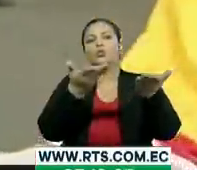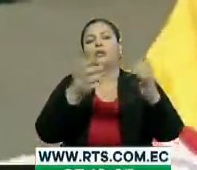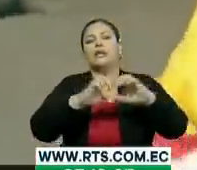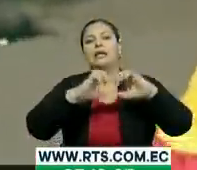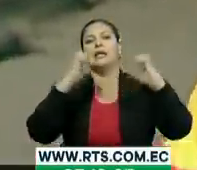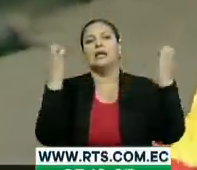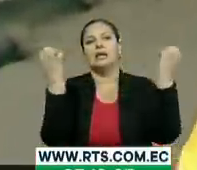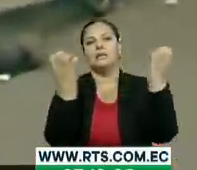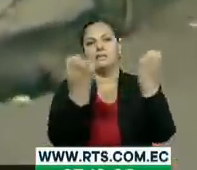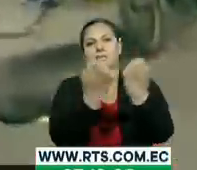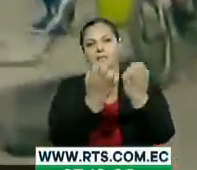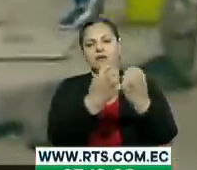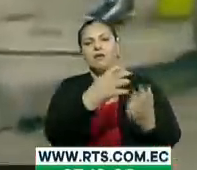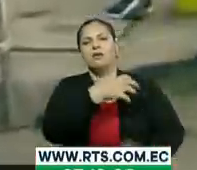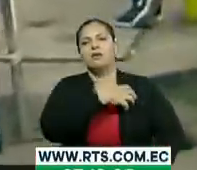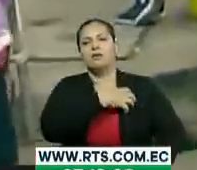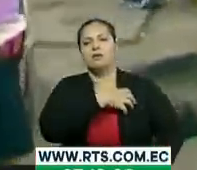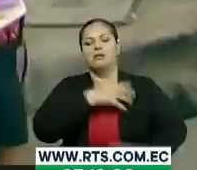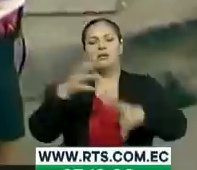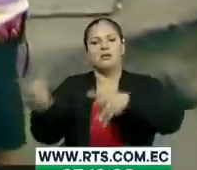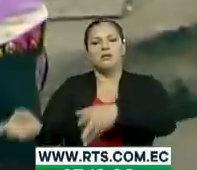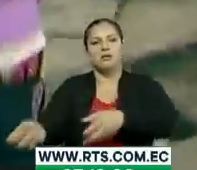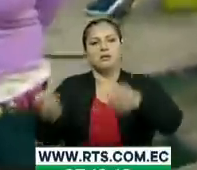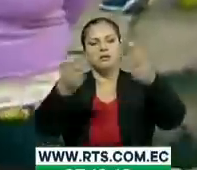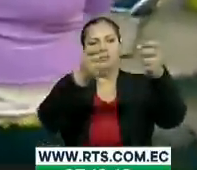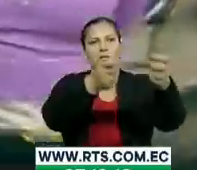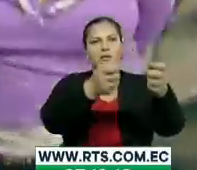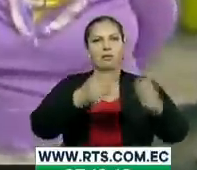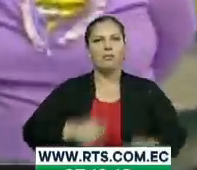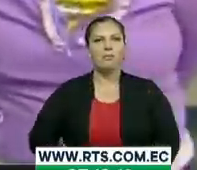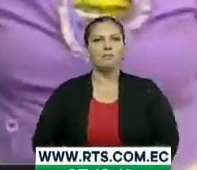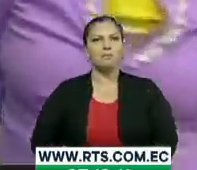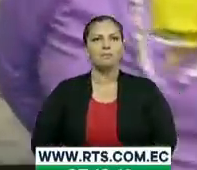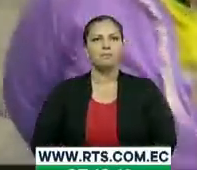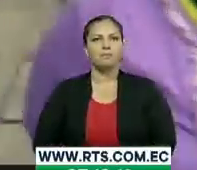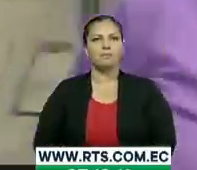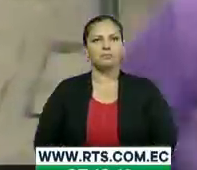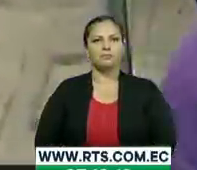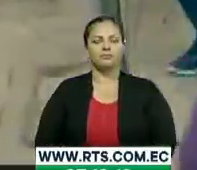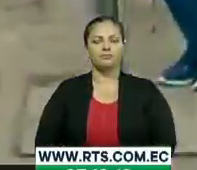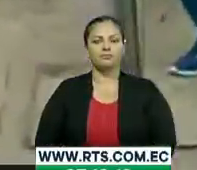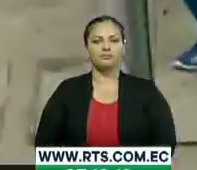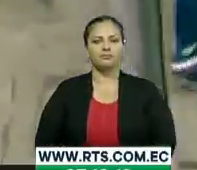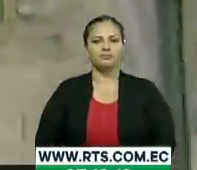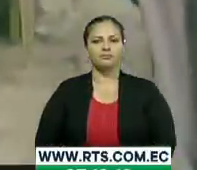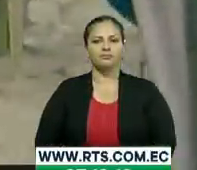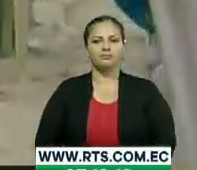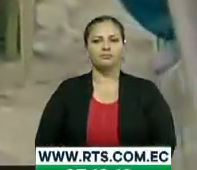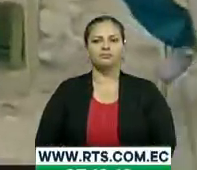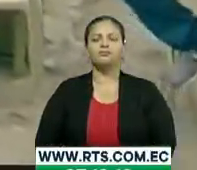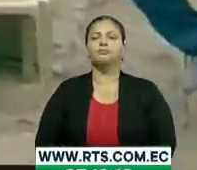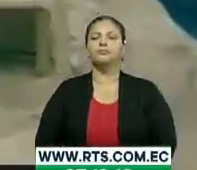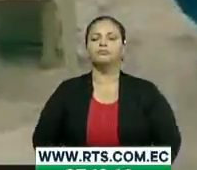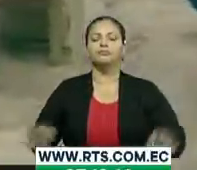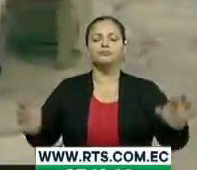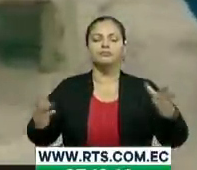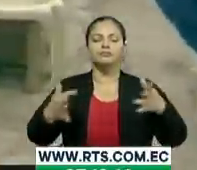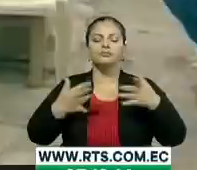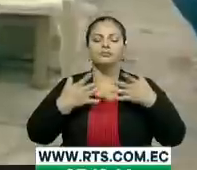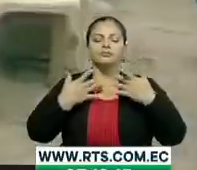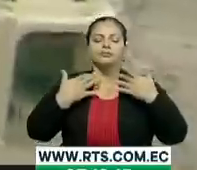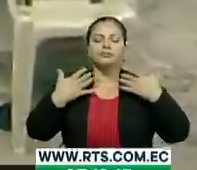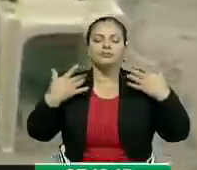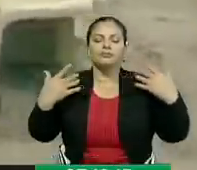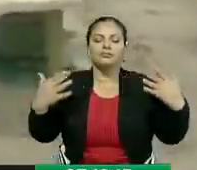respectivo por parte de sus familiares. A esta hora de la mañana y en este sector de Guayaquil está corriendo una brisa helada